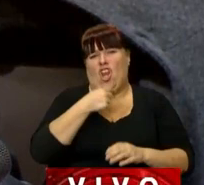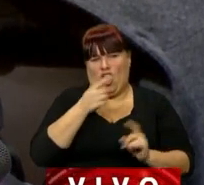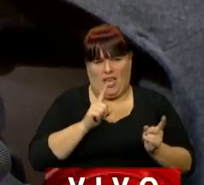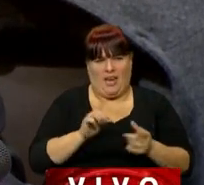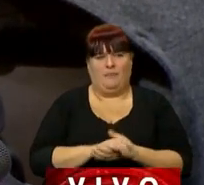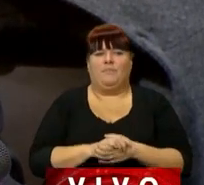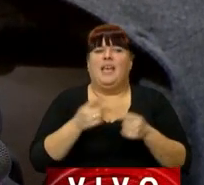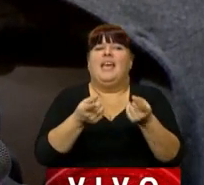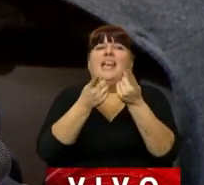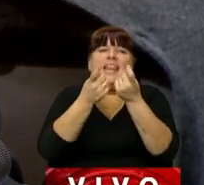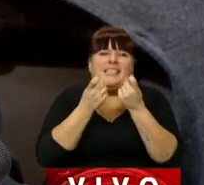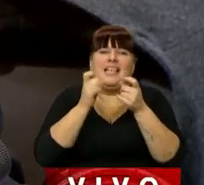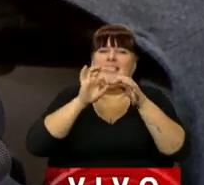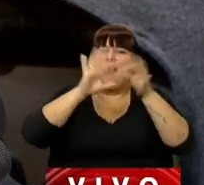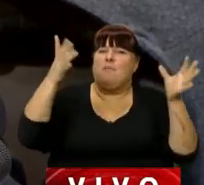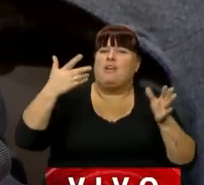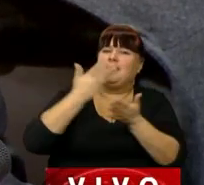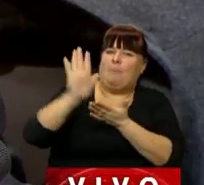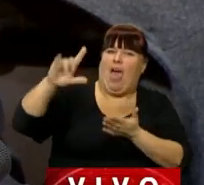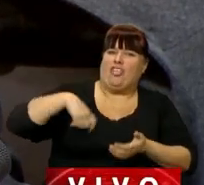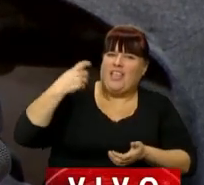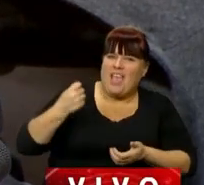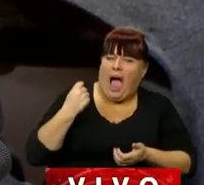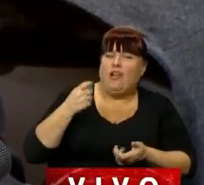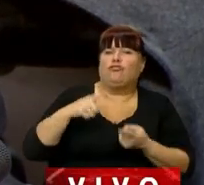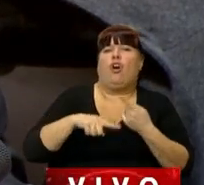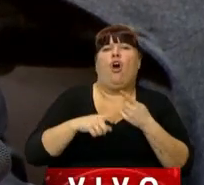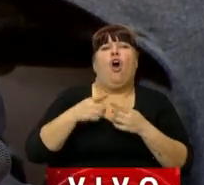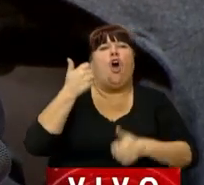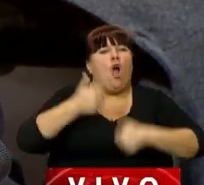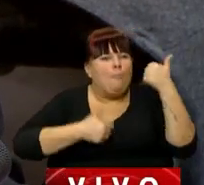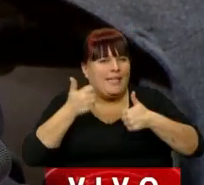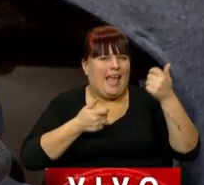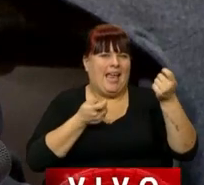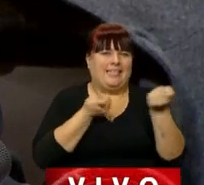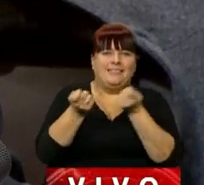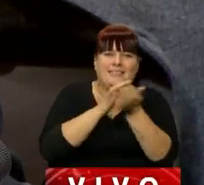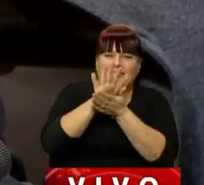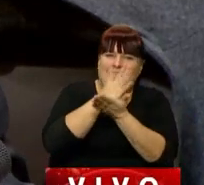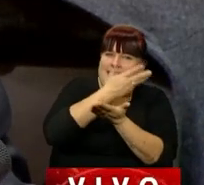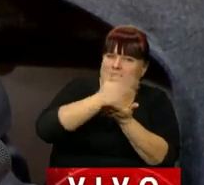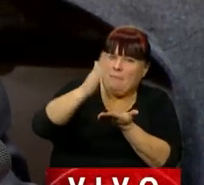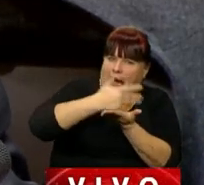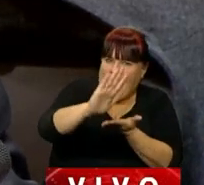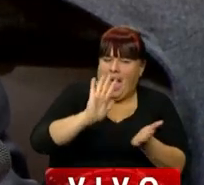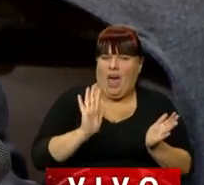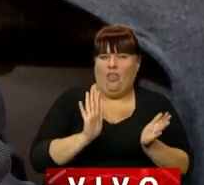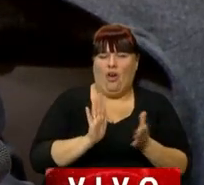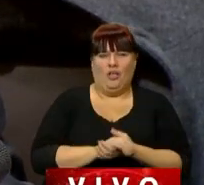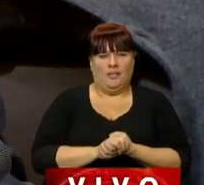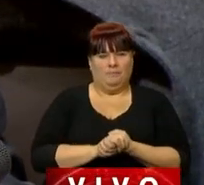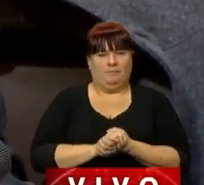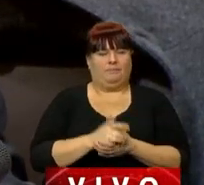Eso requiere de democracia sindical, de competencia, de negociación descentralizada,